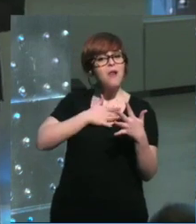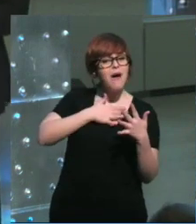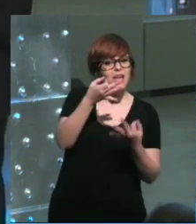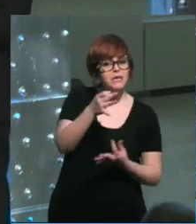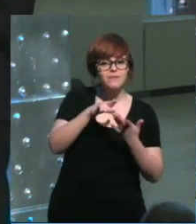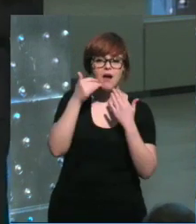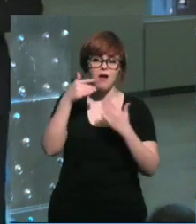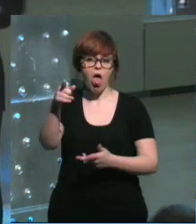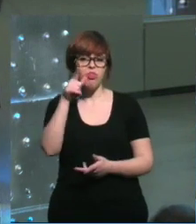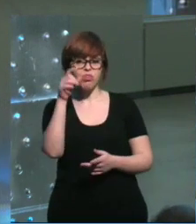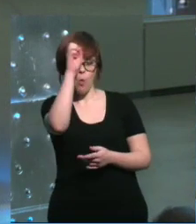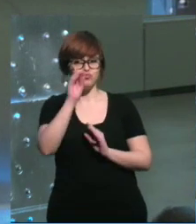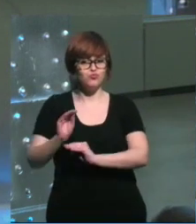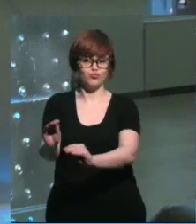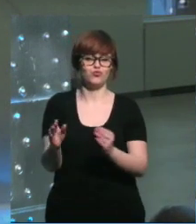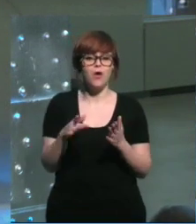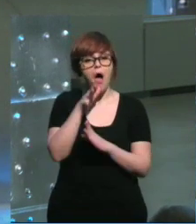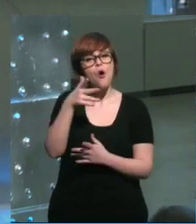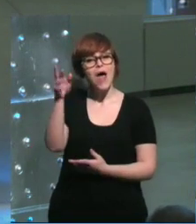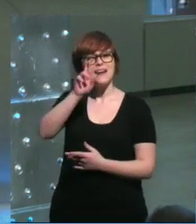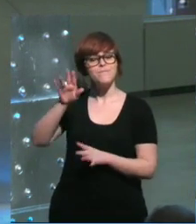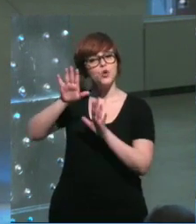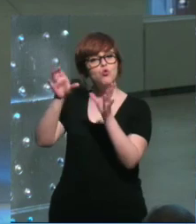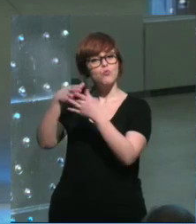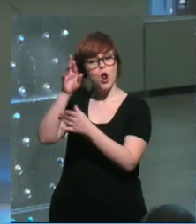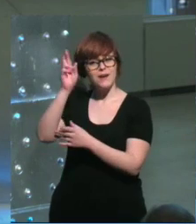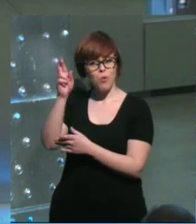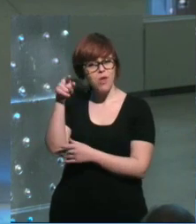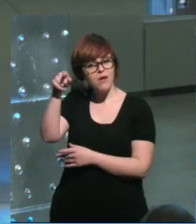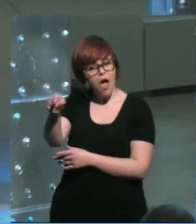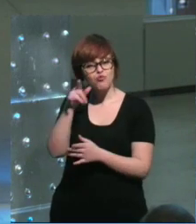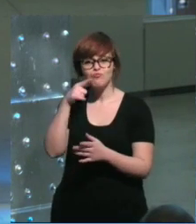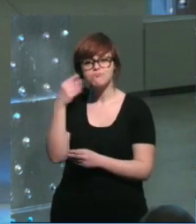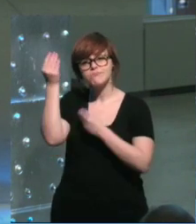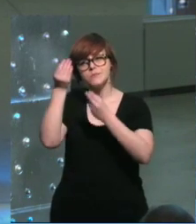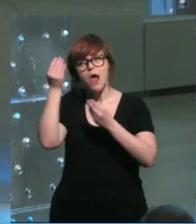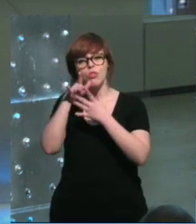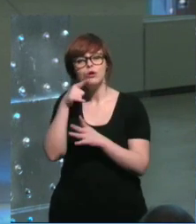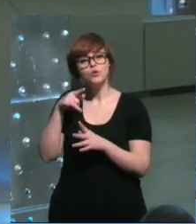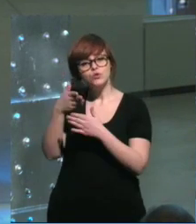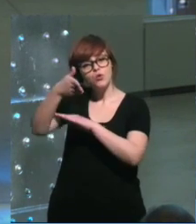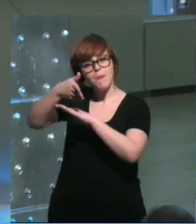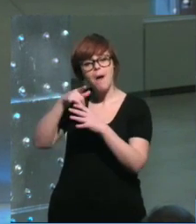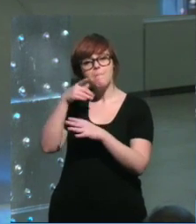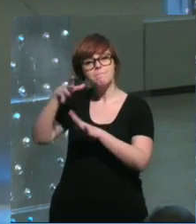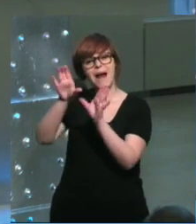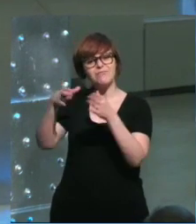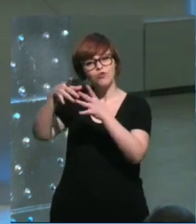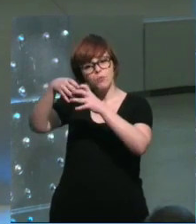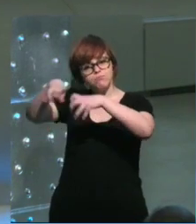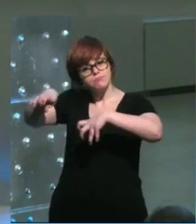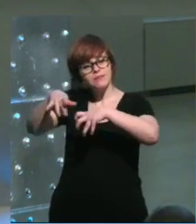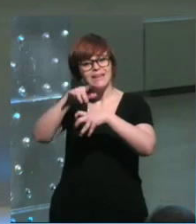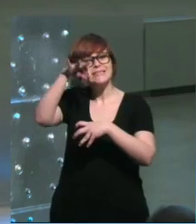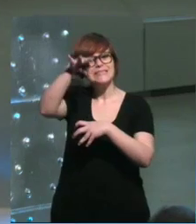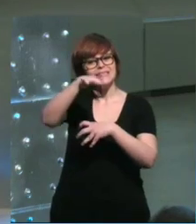hoy? En mi opinión, en un momento de reflexión muy seria, donde tienes un segmento del partido, el Tea Party, que dice que no, que al revés, que